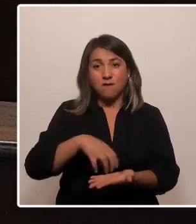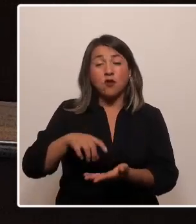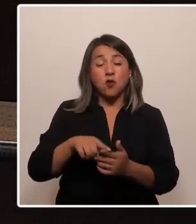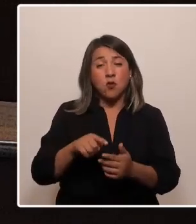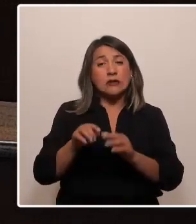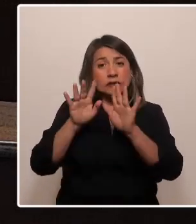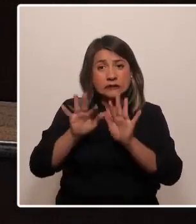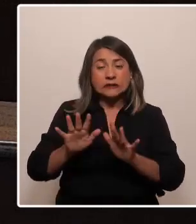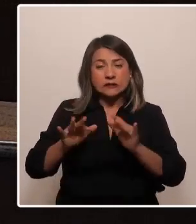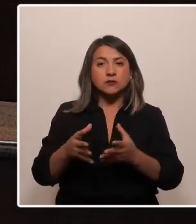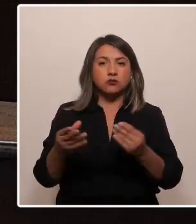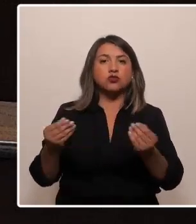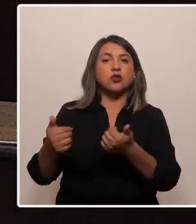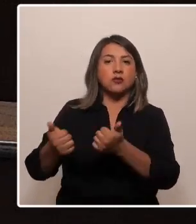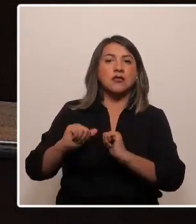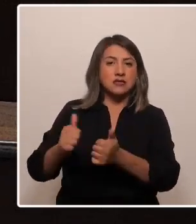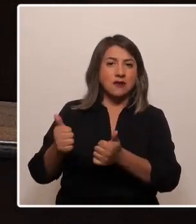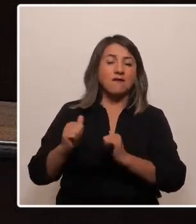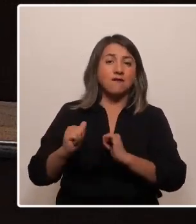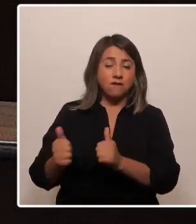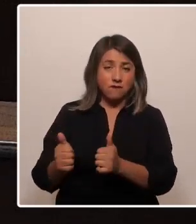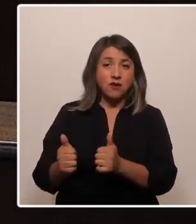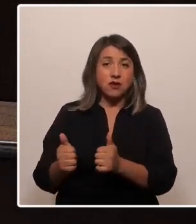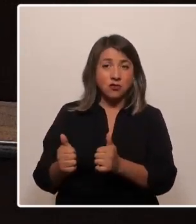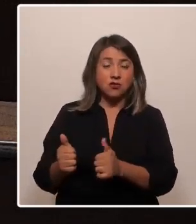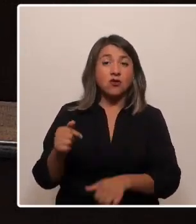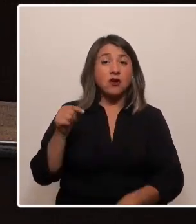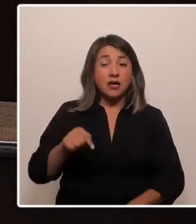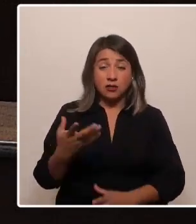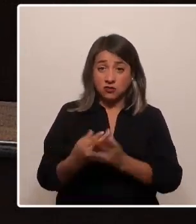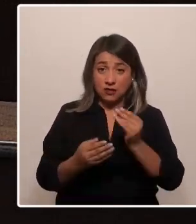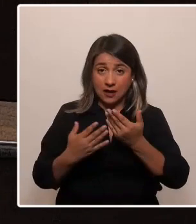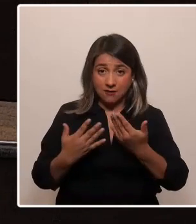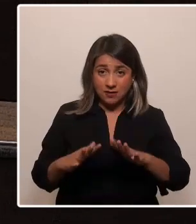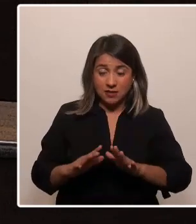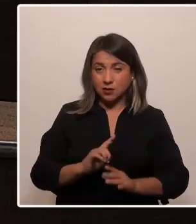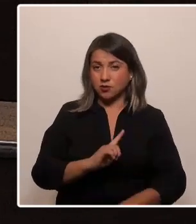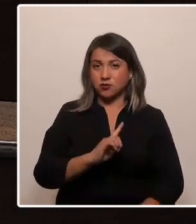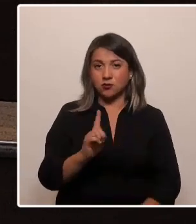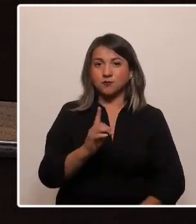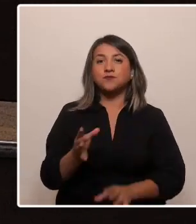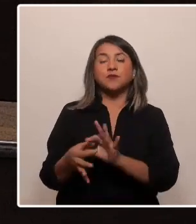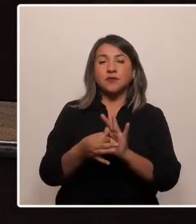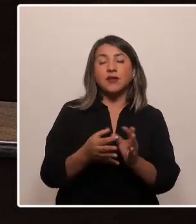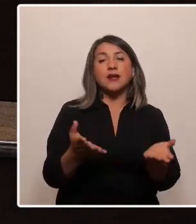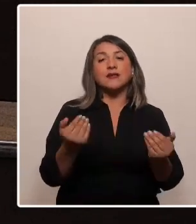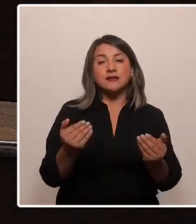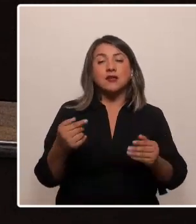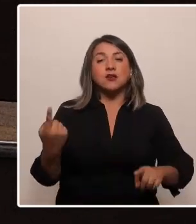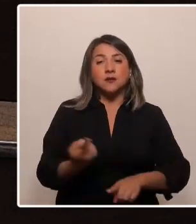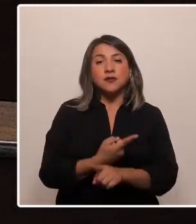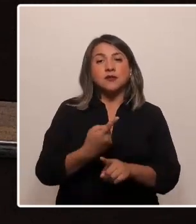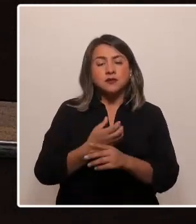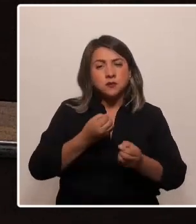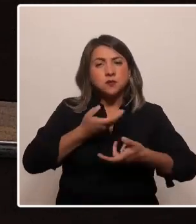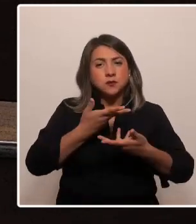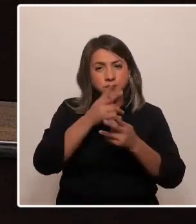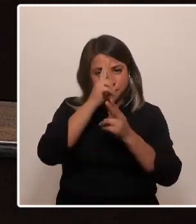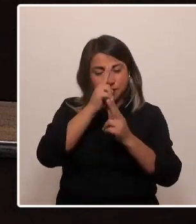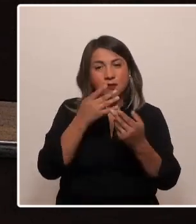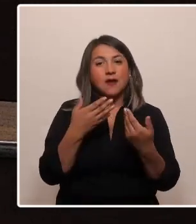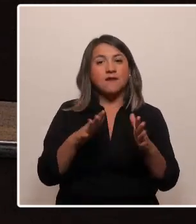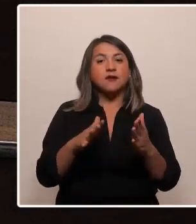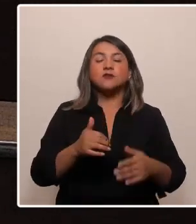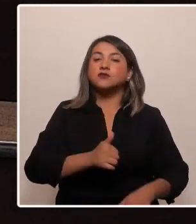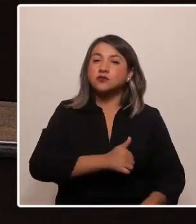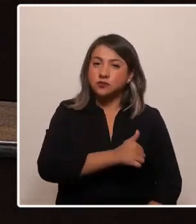lleno de desafíos y aún nos quedan más porque esto no ha terminado. Por eso es necesario un diálogo honesto, respetuoso y abierto entre todos